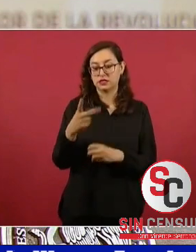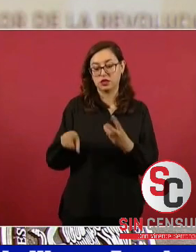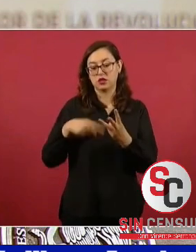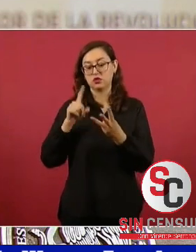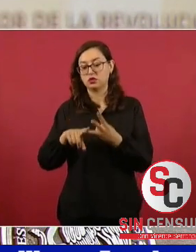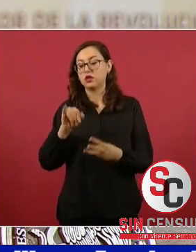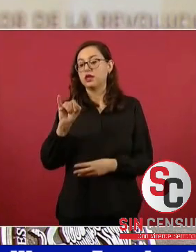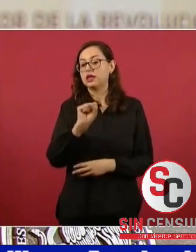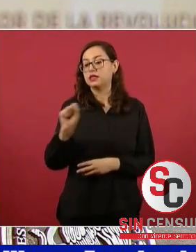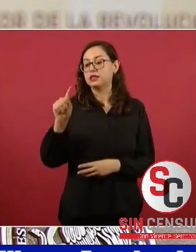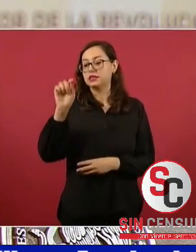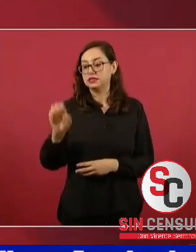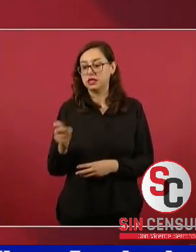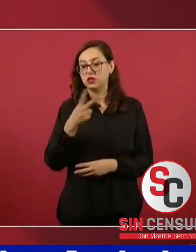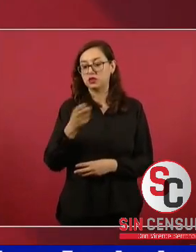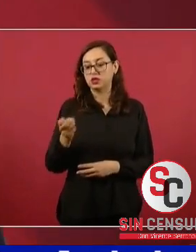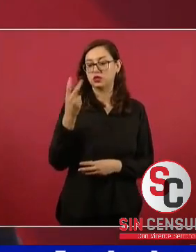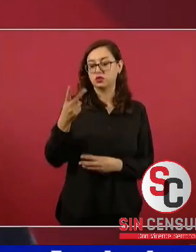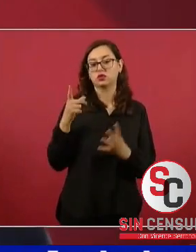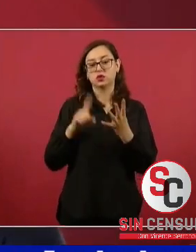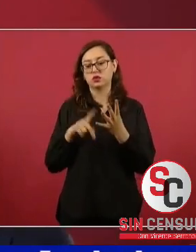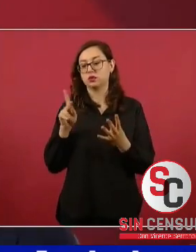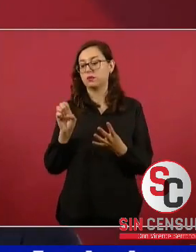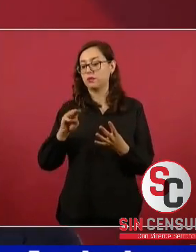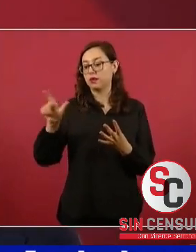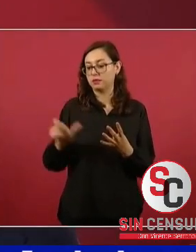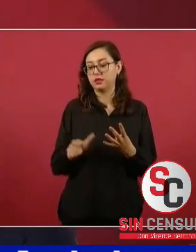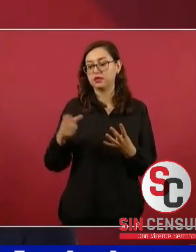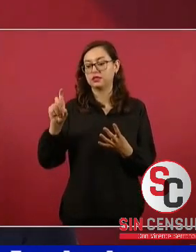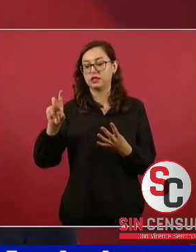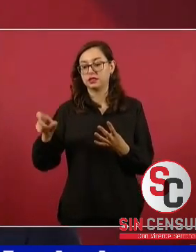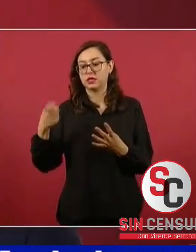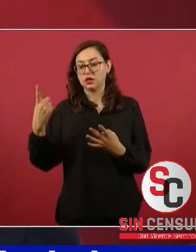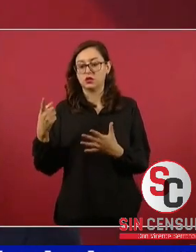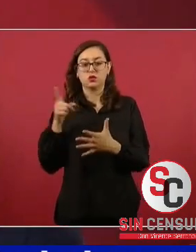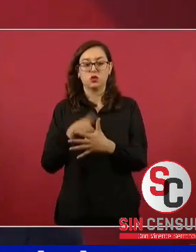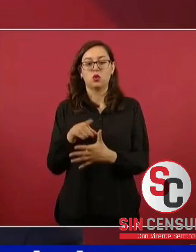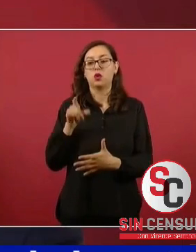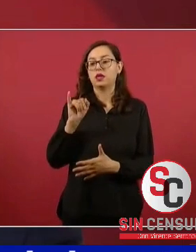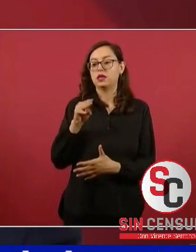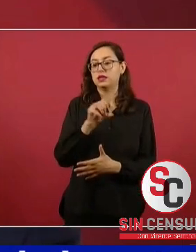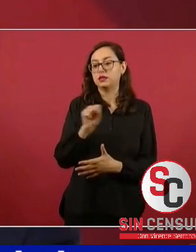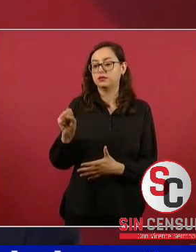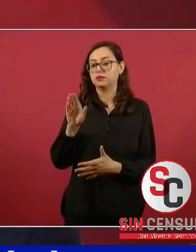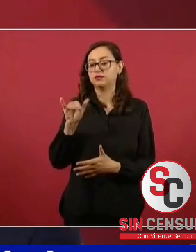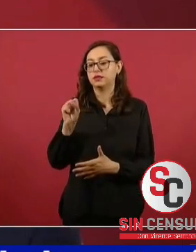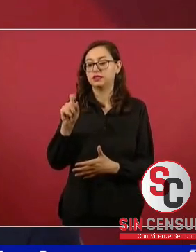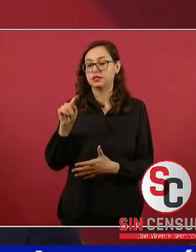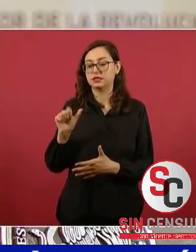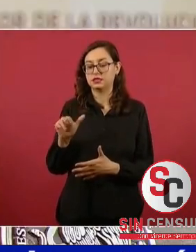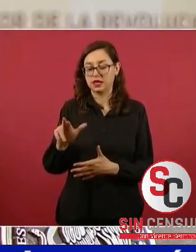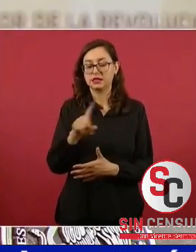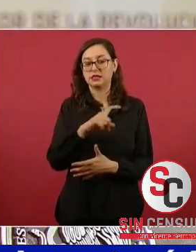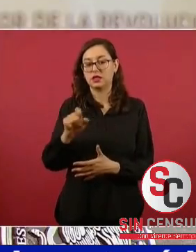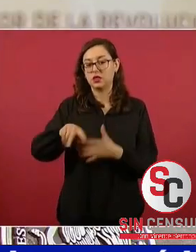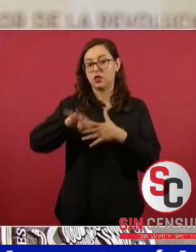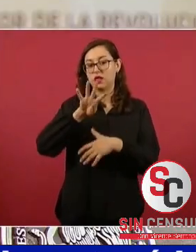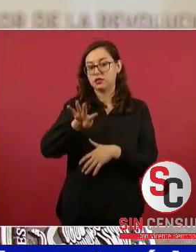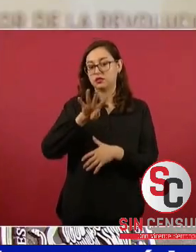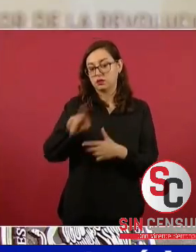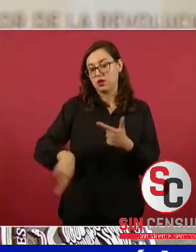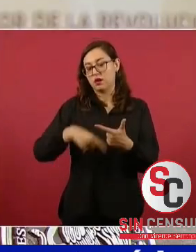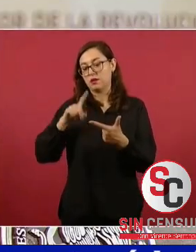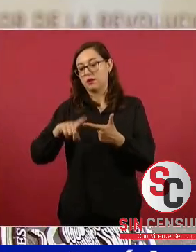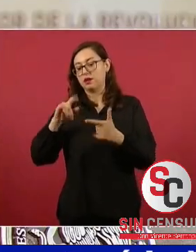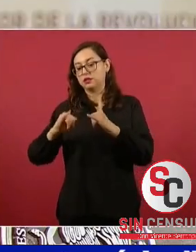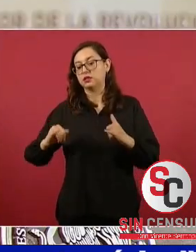202, Pemex 31, el IMSS Bienestar 119 y los institutos nacionales a 11. Es decir, es un